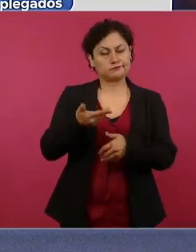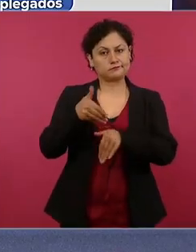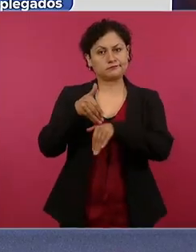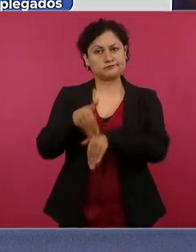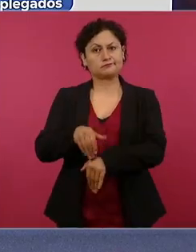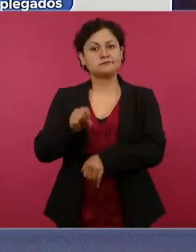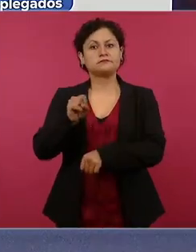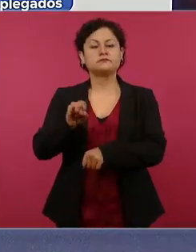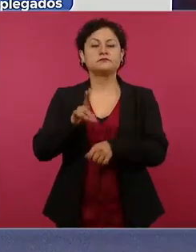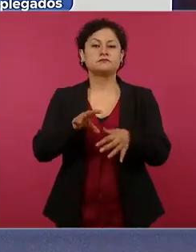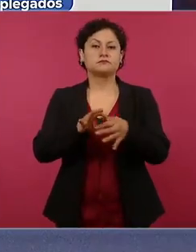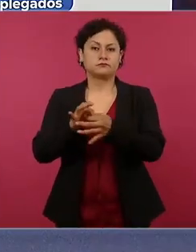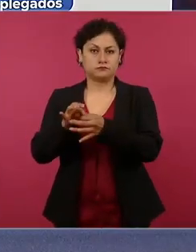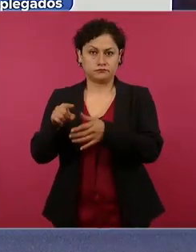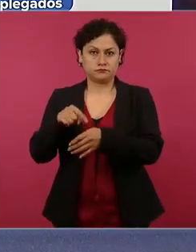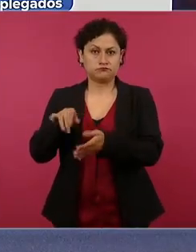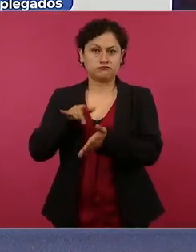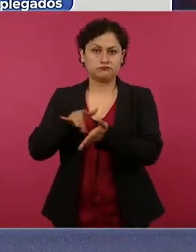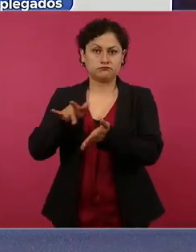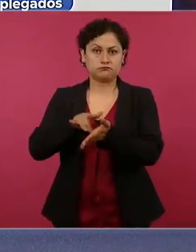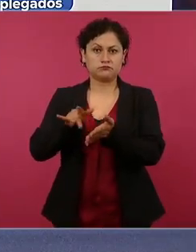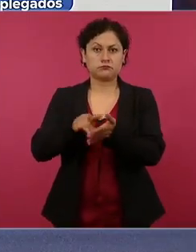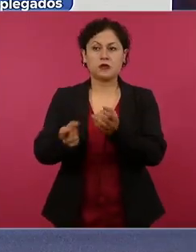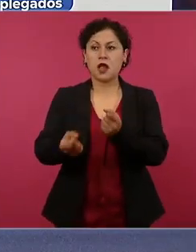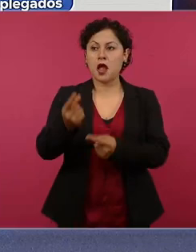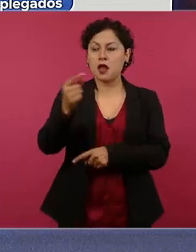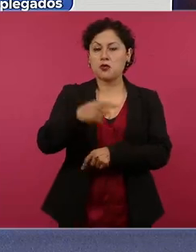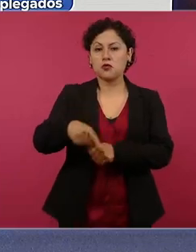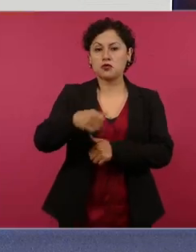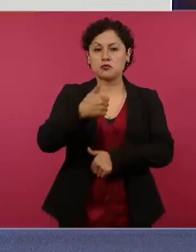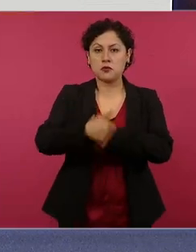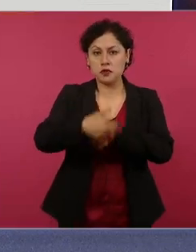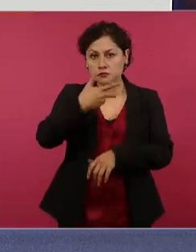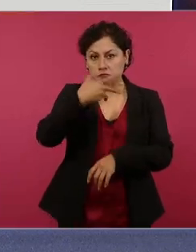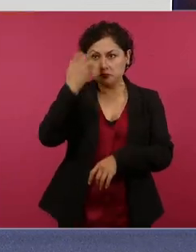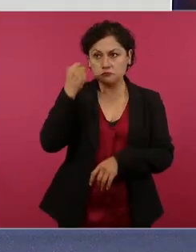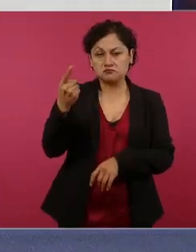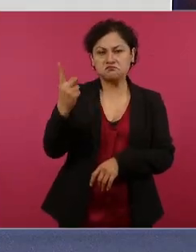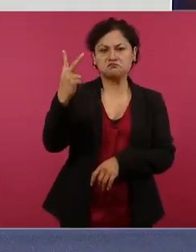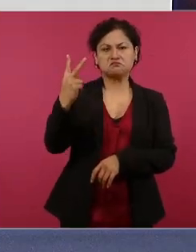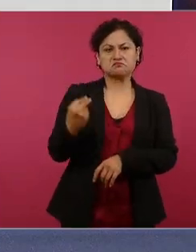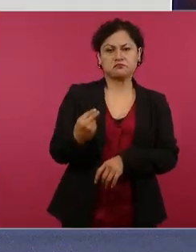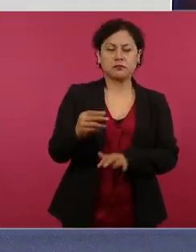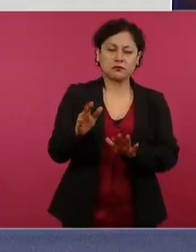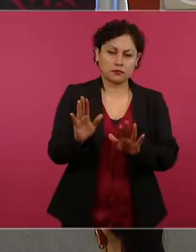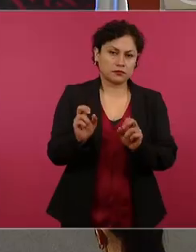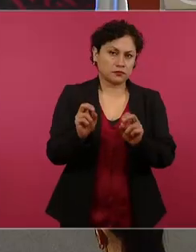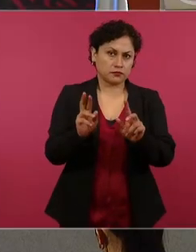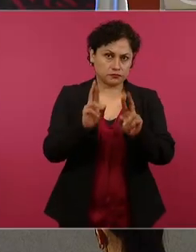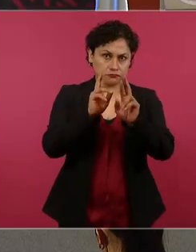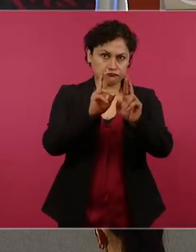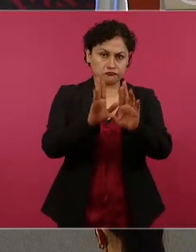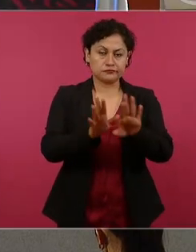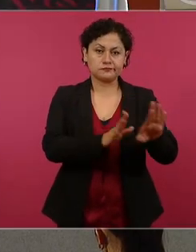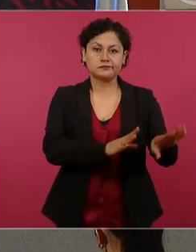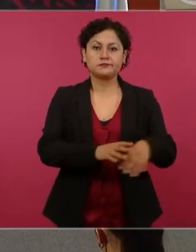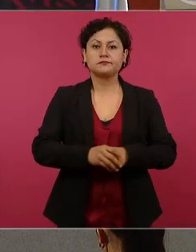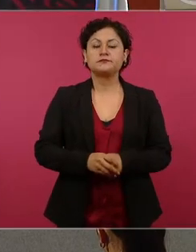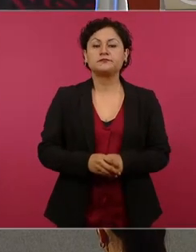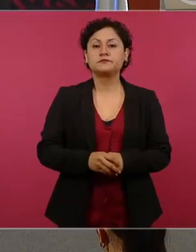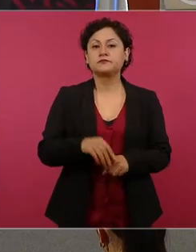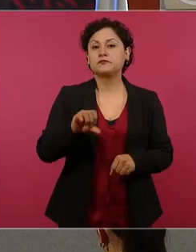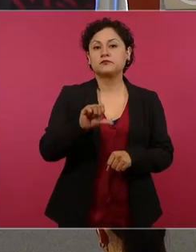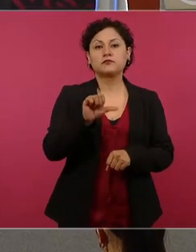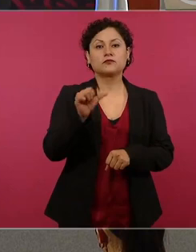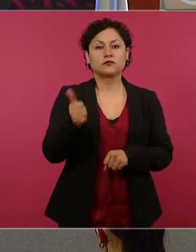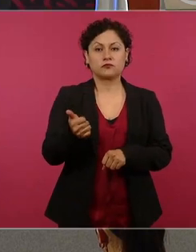desistido de esa seguridad. Adelante, por favor. En cuanto a los aseguramientos que tuvimos